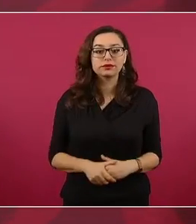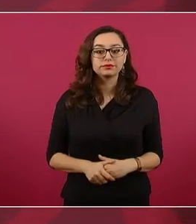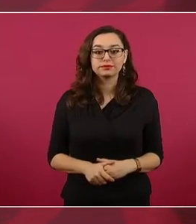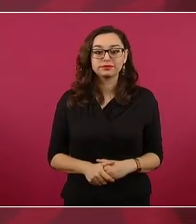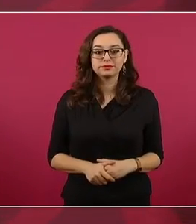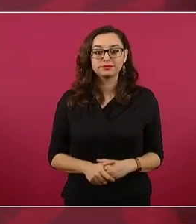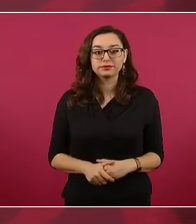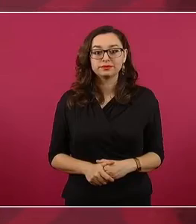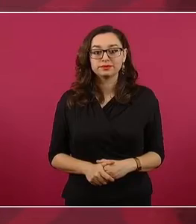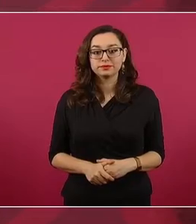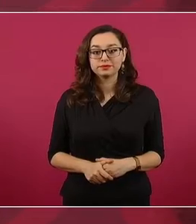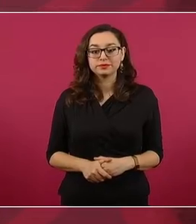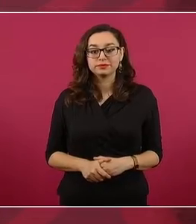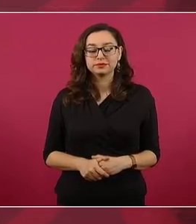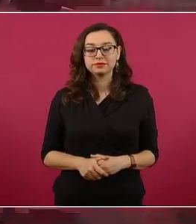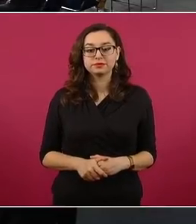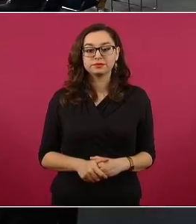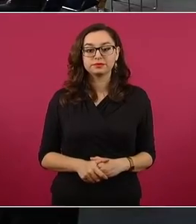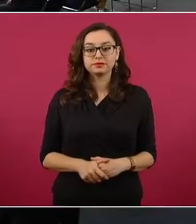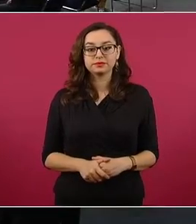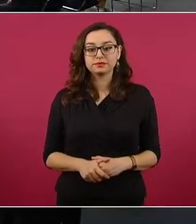Hay un